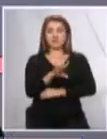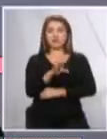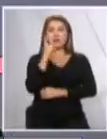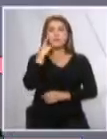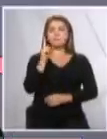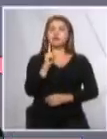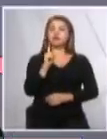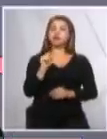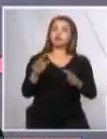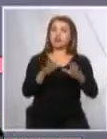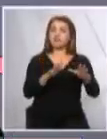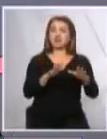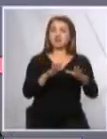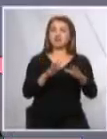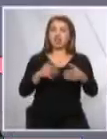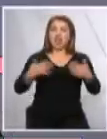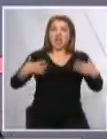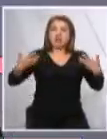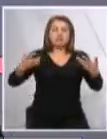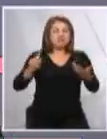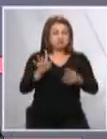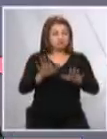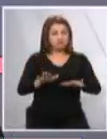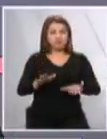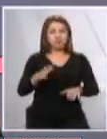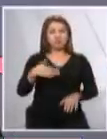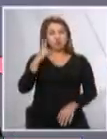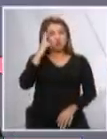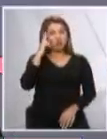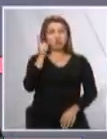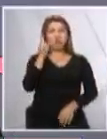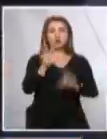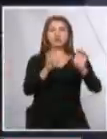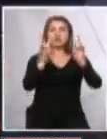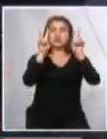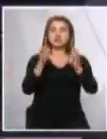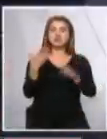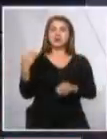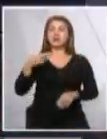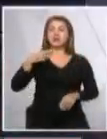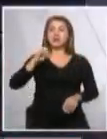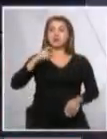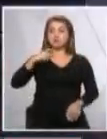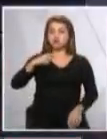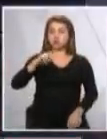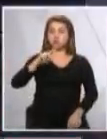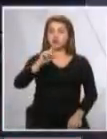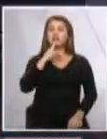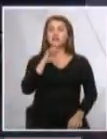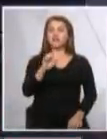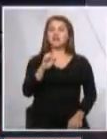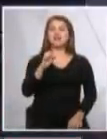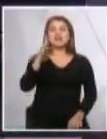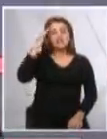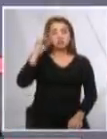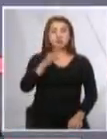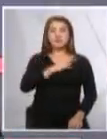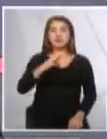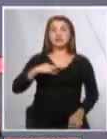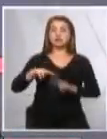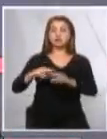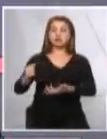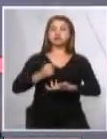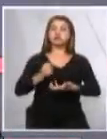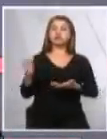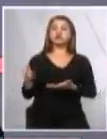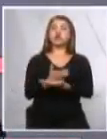que tal vez está un poco exagerado. Quería recordar una cosa además. Cuando pasó el tema de Mopgate y se supo, ¿no es cierto?, que los ministros recibían un